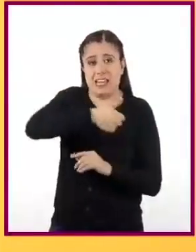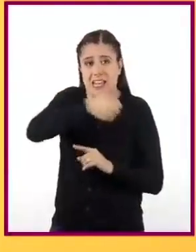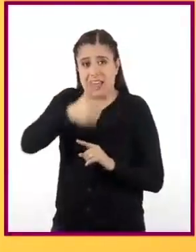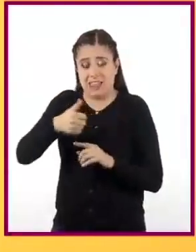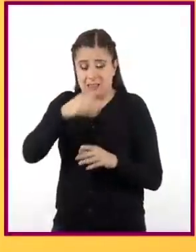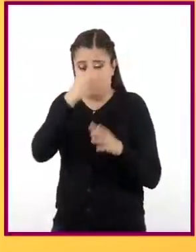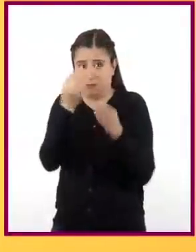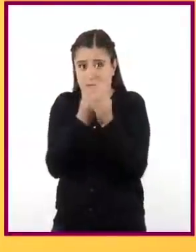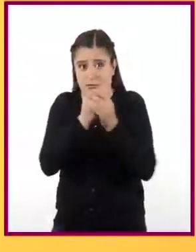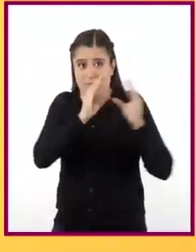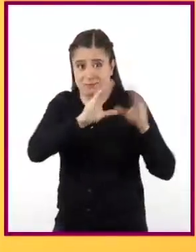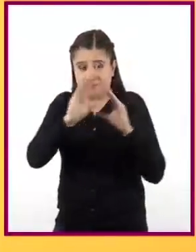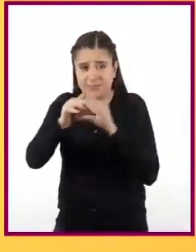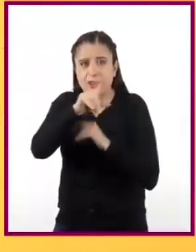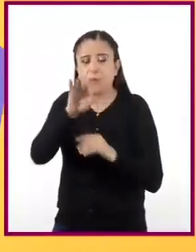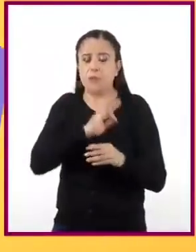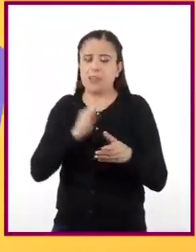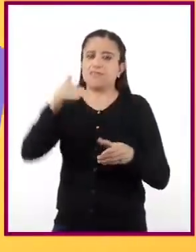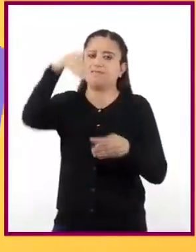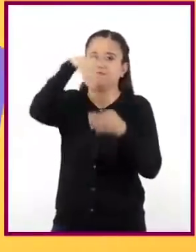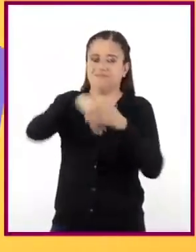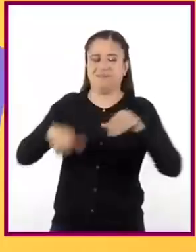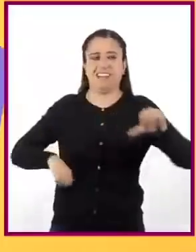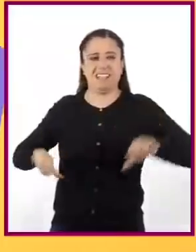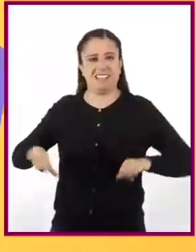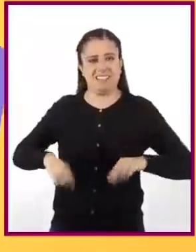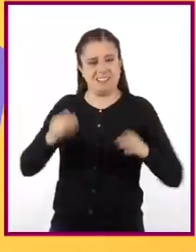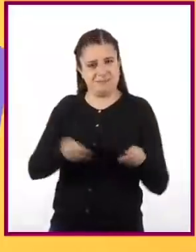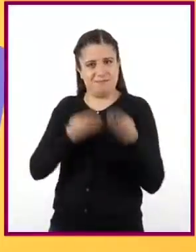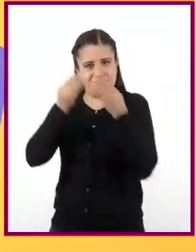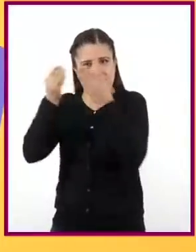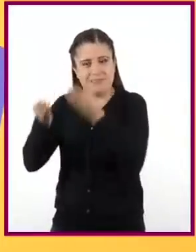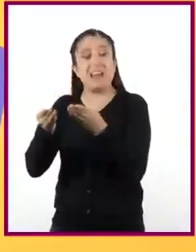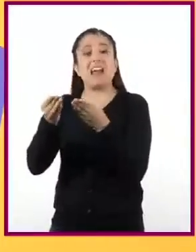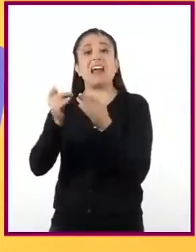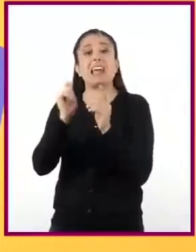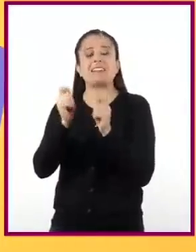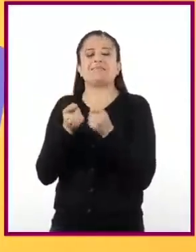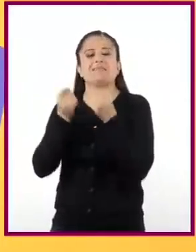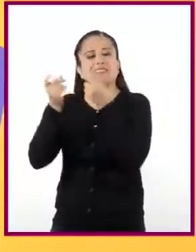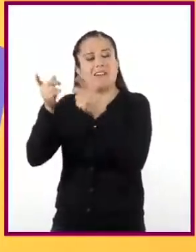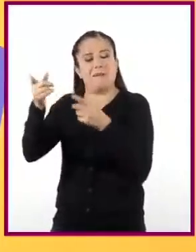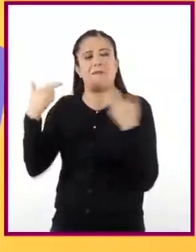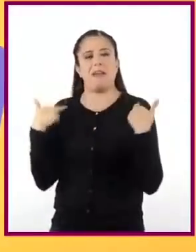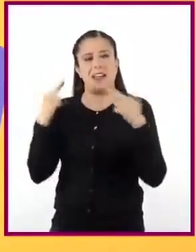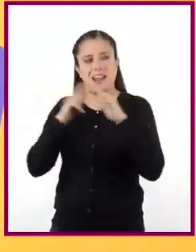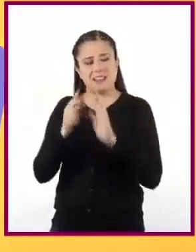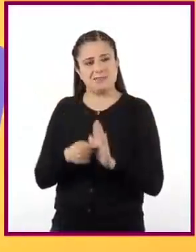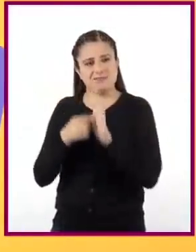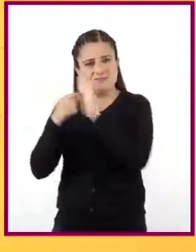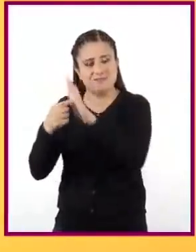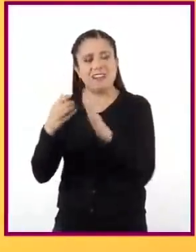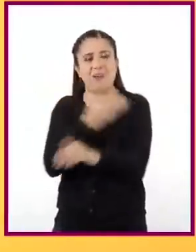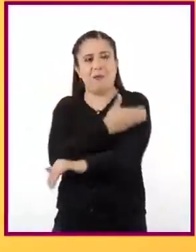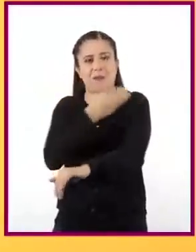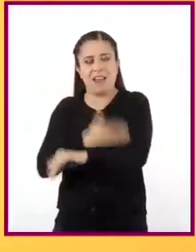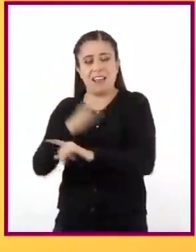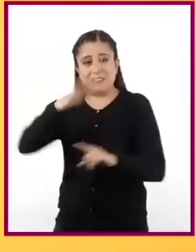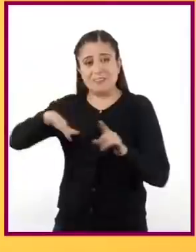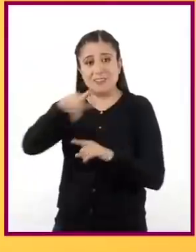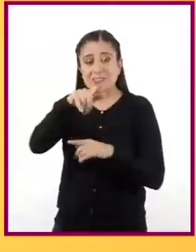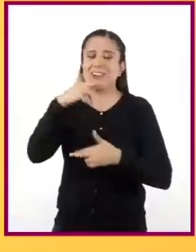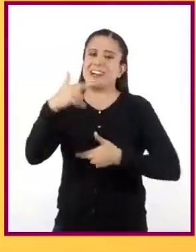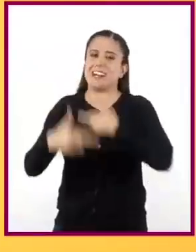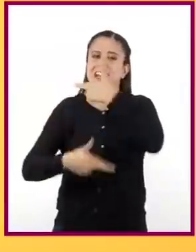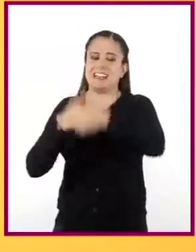podrán incorporar estos apuntes a su carpeta de experiencias para presentarla a sus docentes, compañeras y compañeros cuando llegue